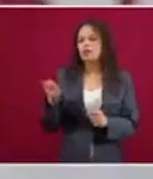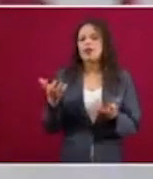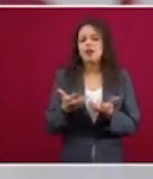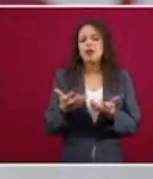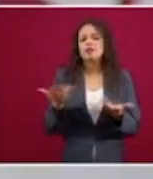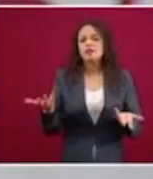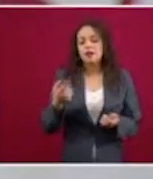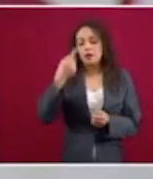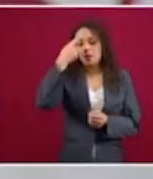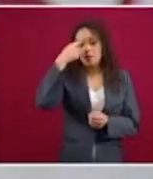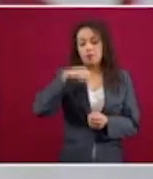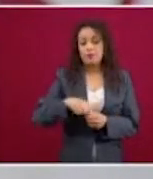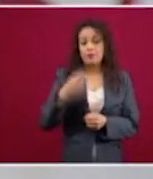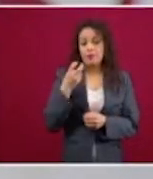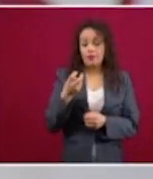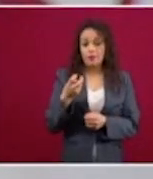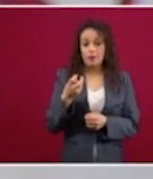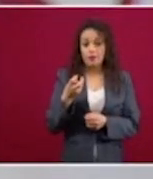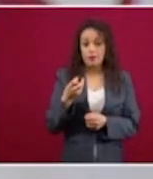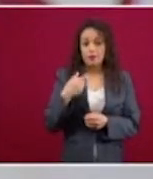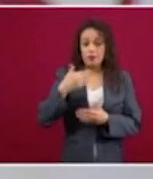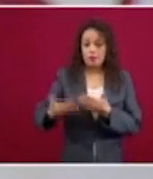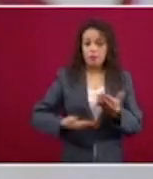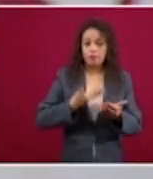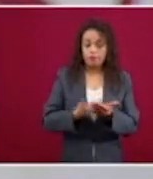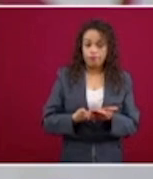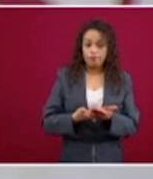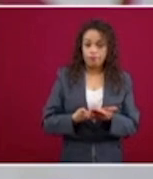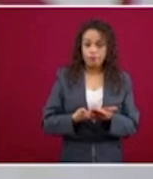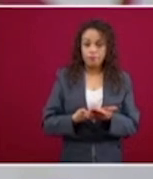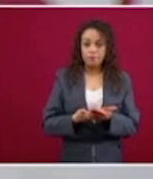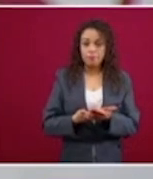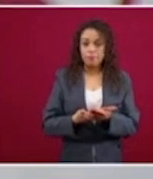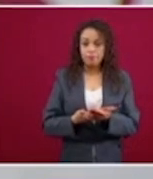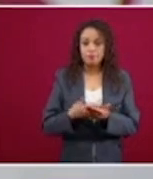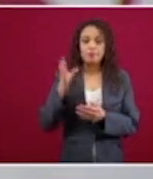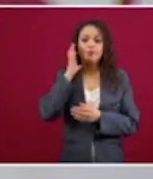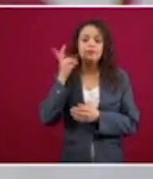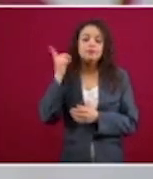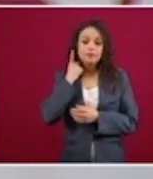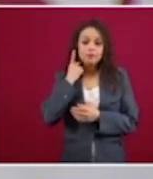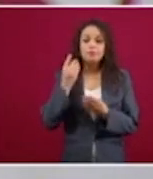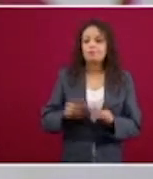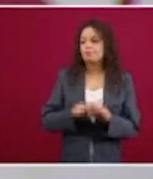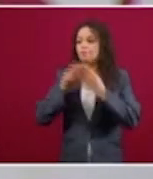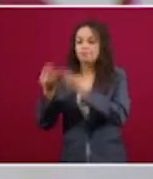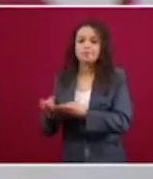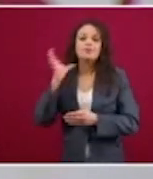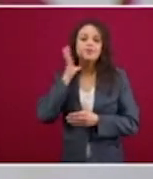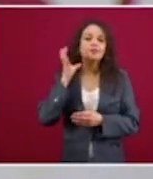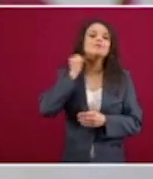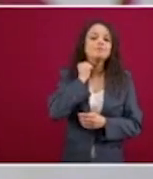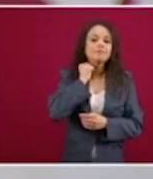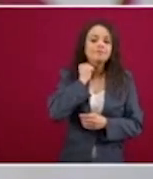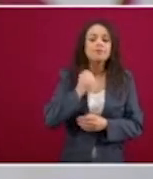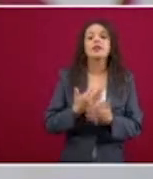es una iniciativa que enviamos, pasó de la Cámara de Diputados al Senado y está